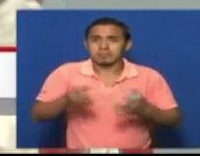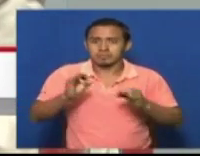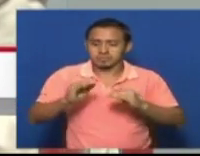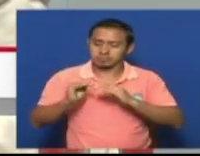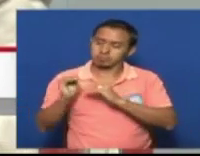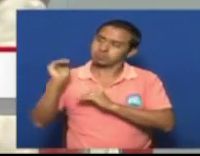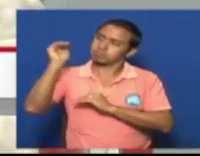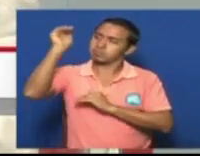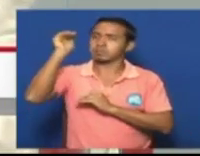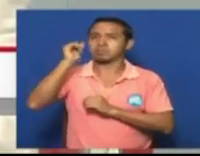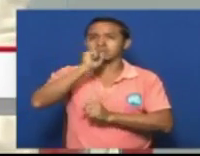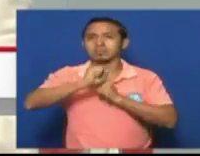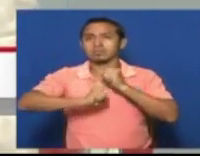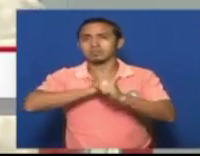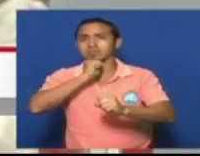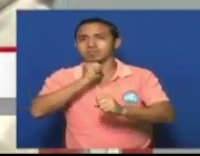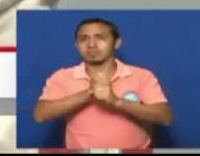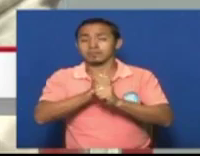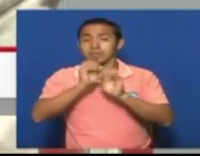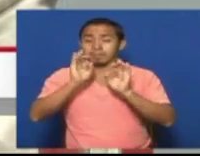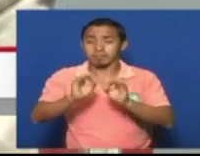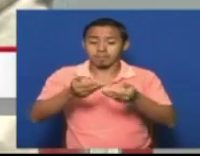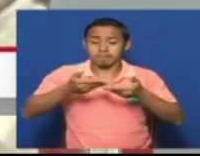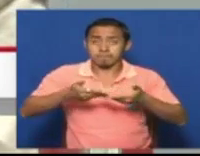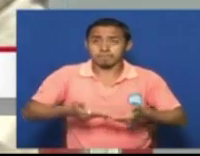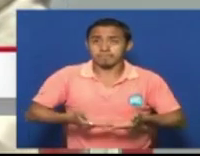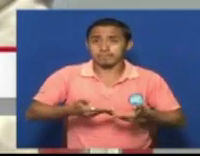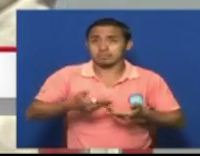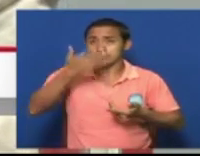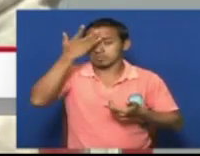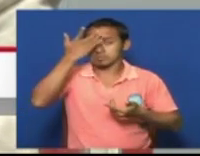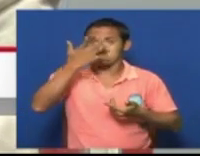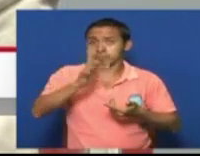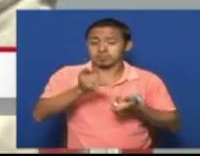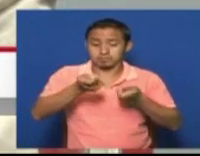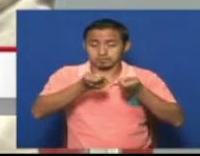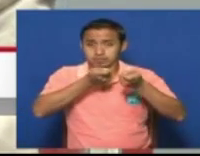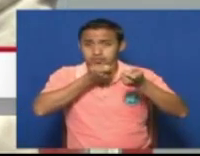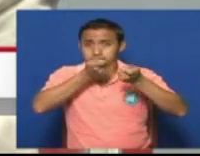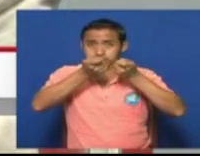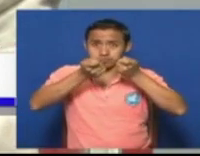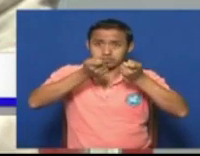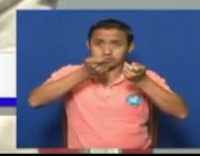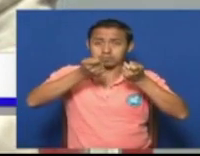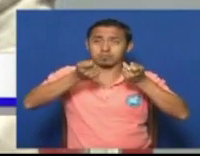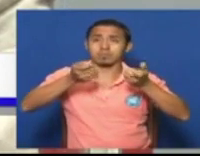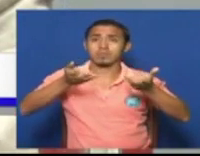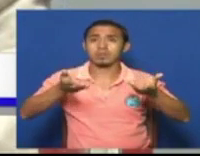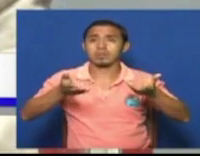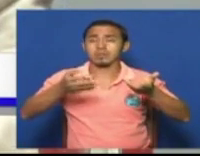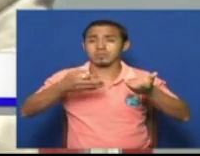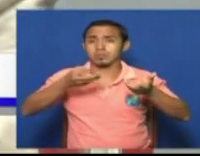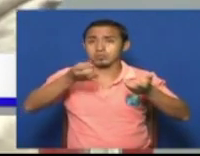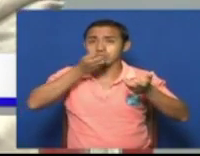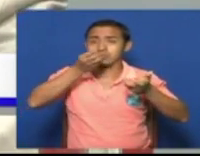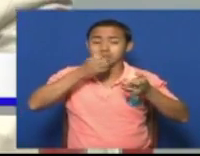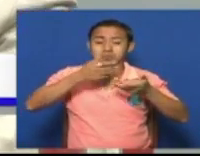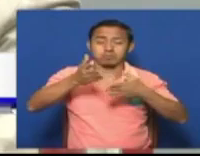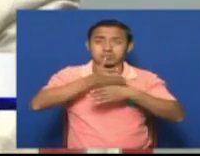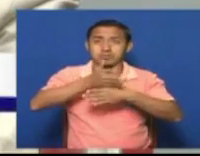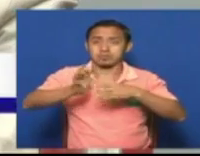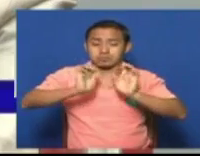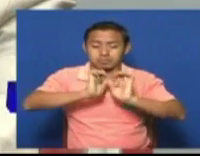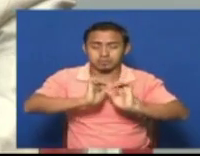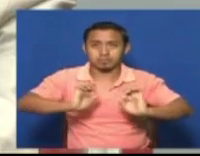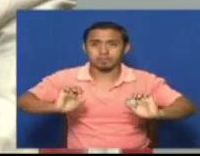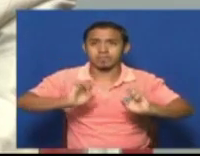talla si su edad se corresponde con su peso ir midiendo su seguridad e ir midiendo nutrición en los niños en las